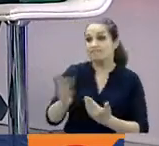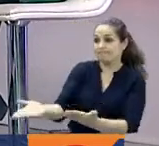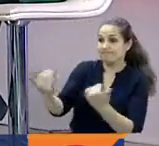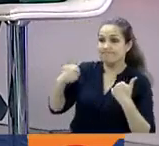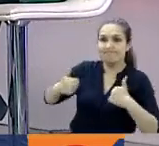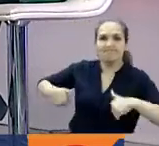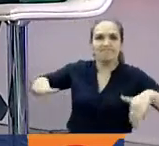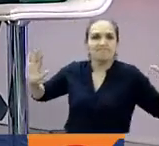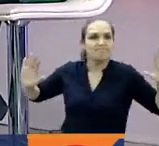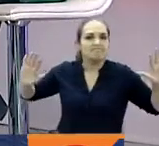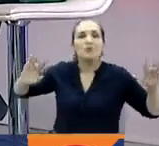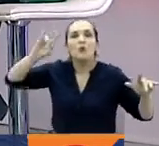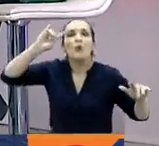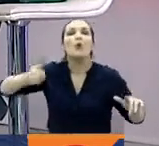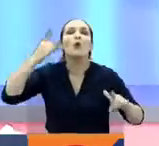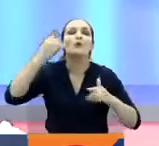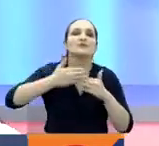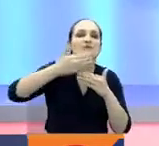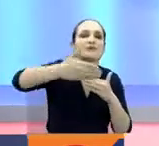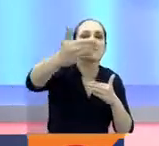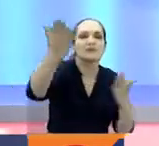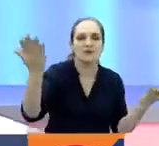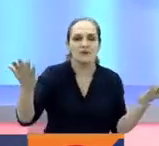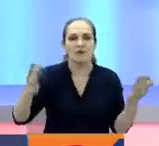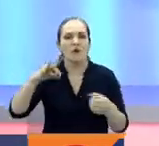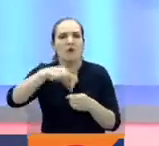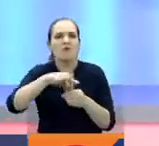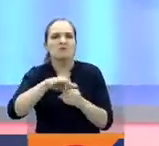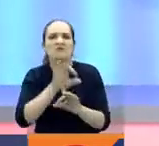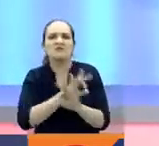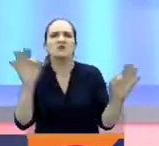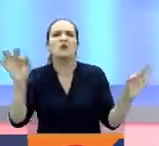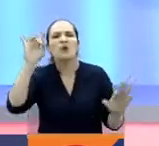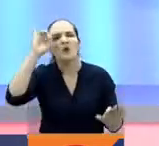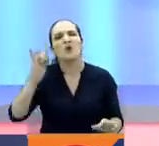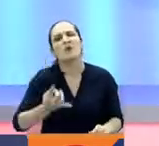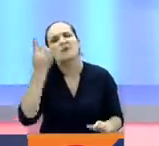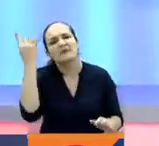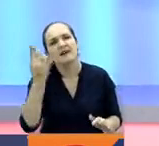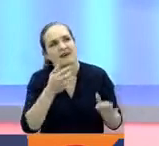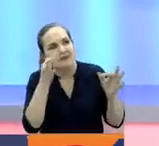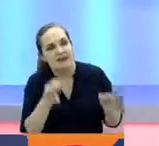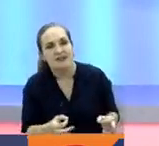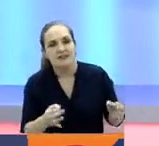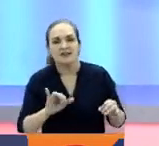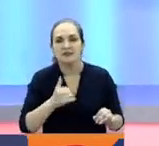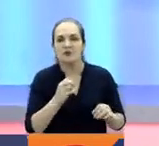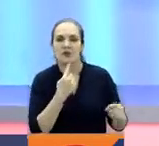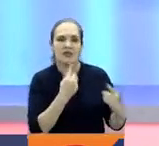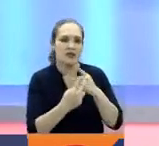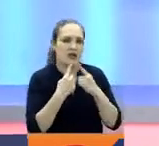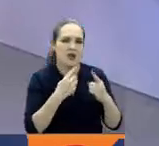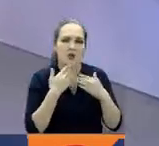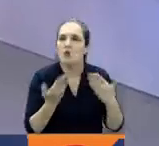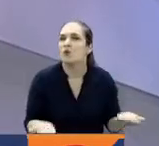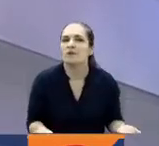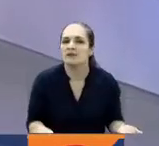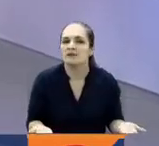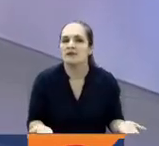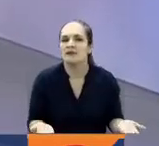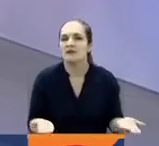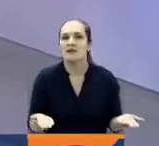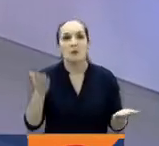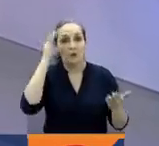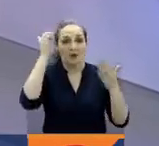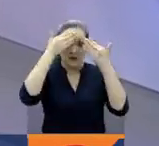jóvenes hacia el estamento. Y si no salieron a votar, entonces, ¿cómo van a realmente establecer un diálogo? ¿Cómo podría ser en una democracia si